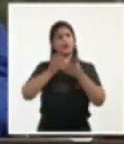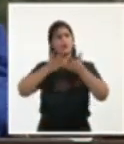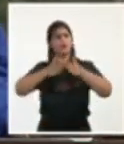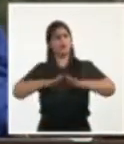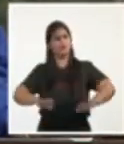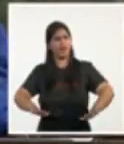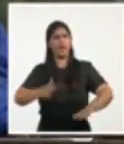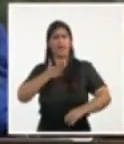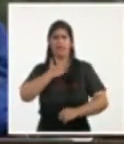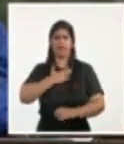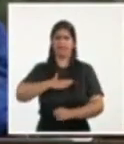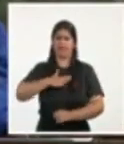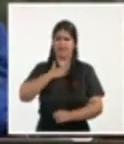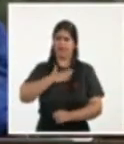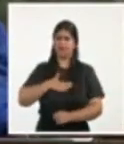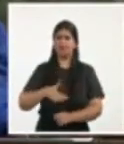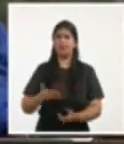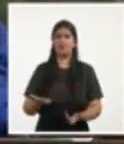restrictivas,